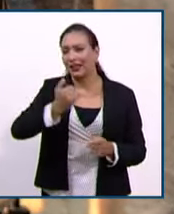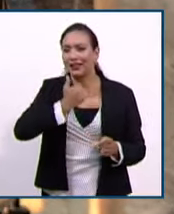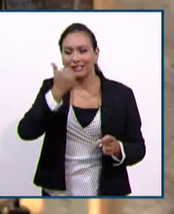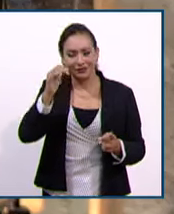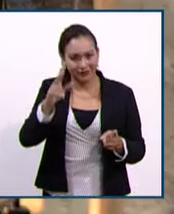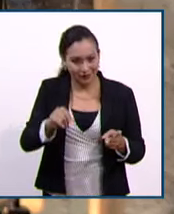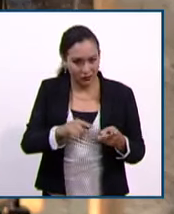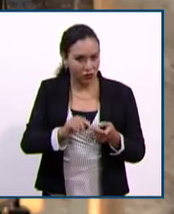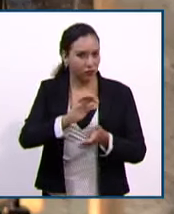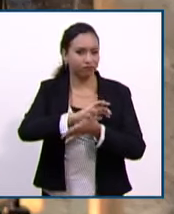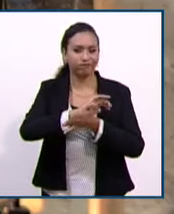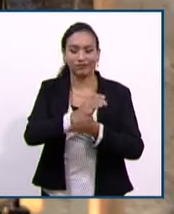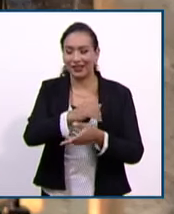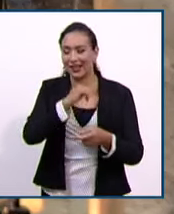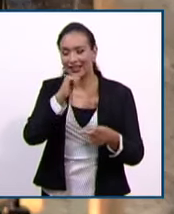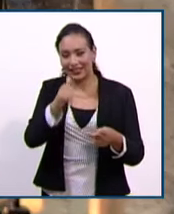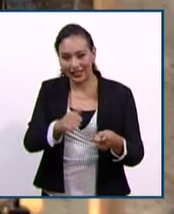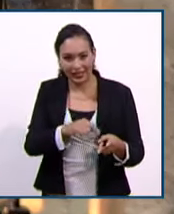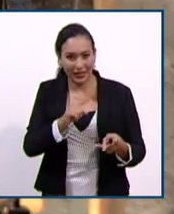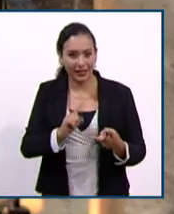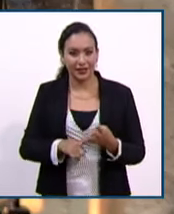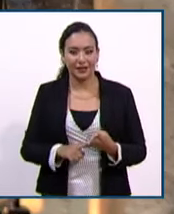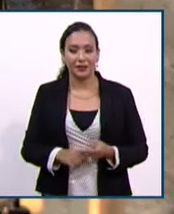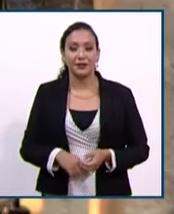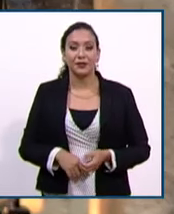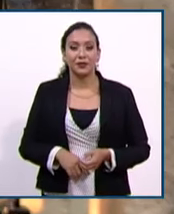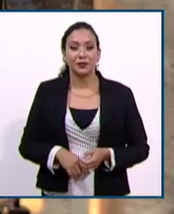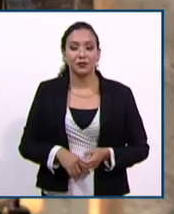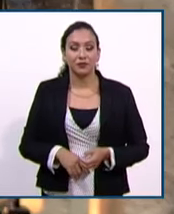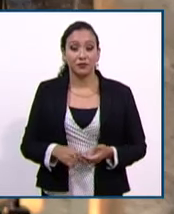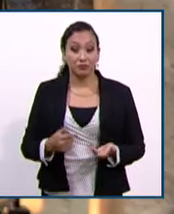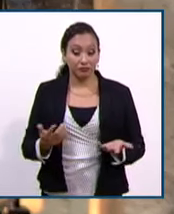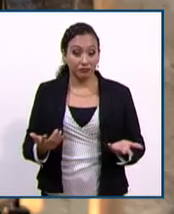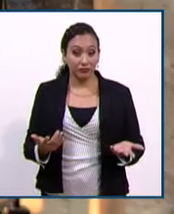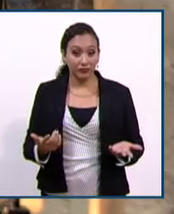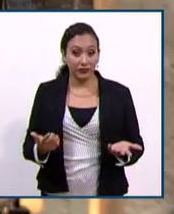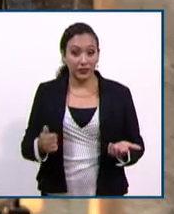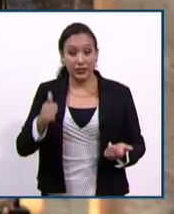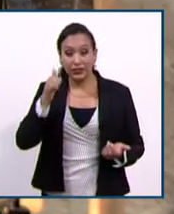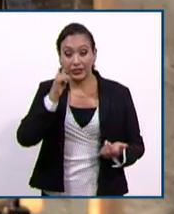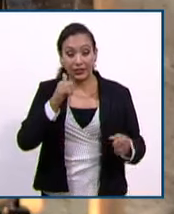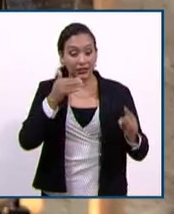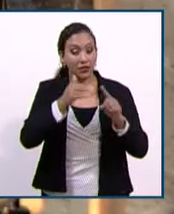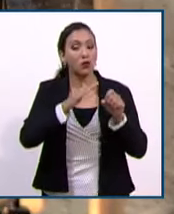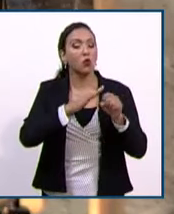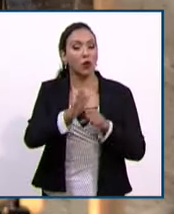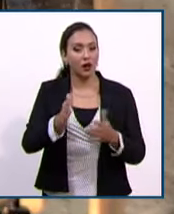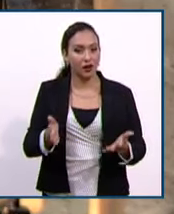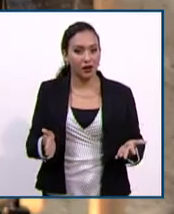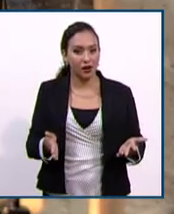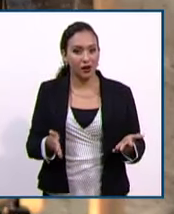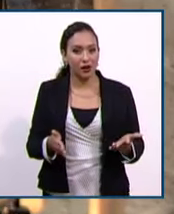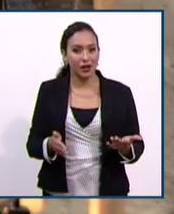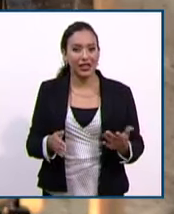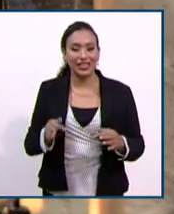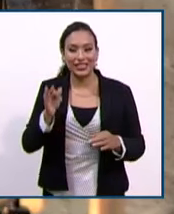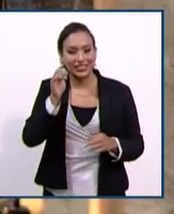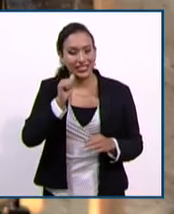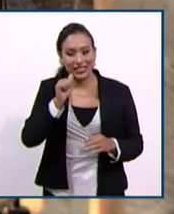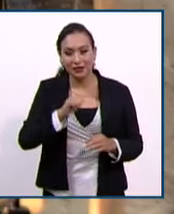sin discriminación y como lo señalé, con un alto sentido